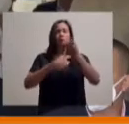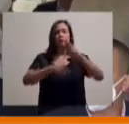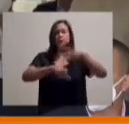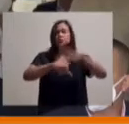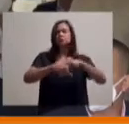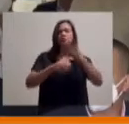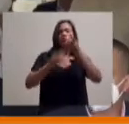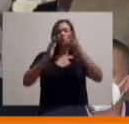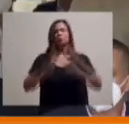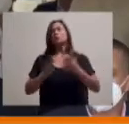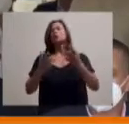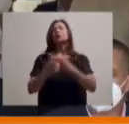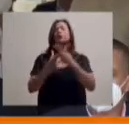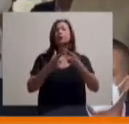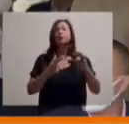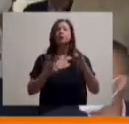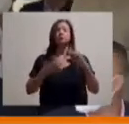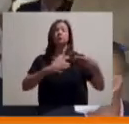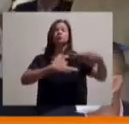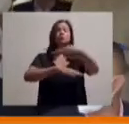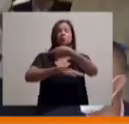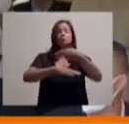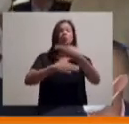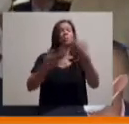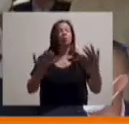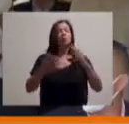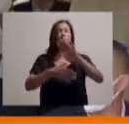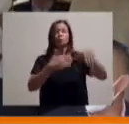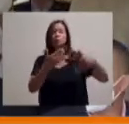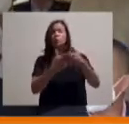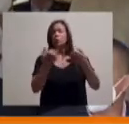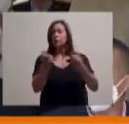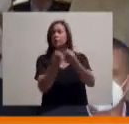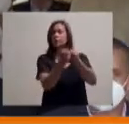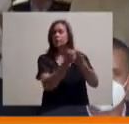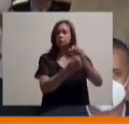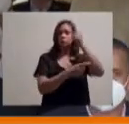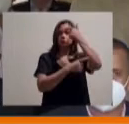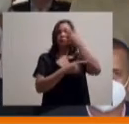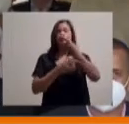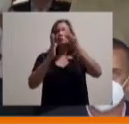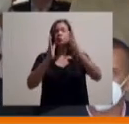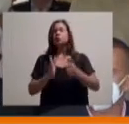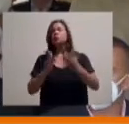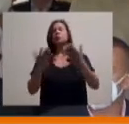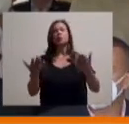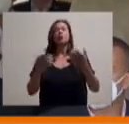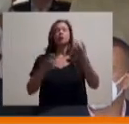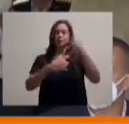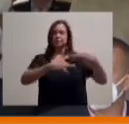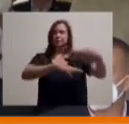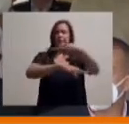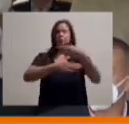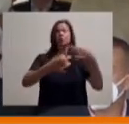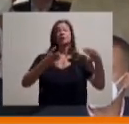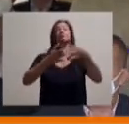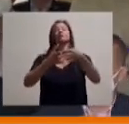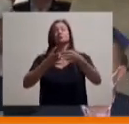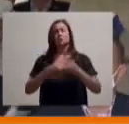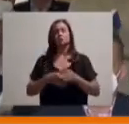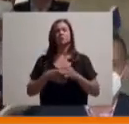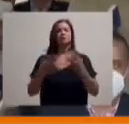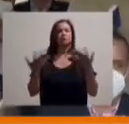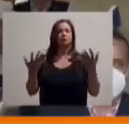ocupaciones están en un porcentaje alto. Cuando estamos hablando de que estamos a ley de 3 o 4 semanas para que cierre el año